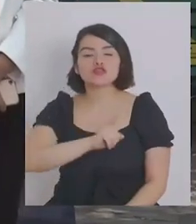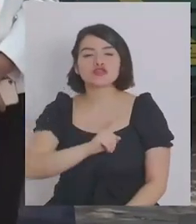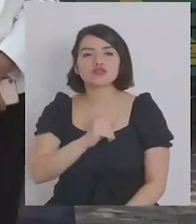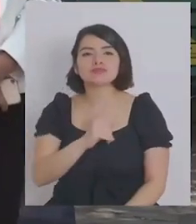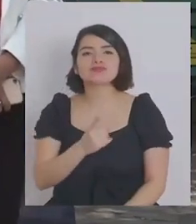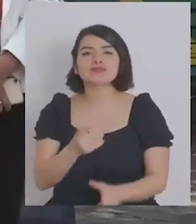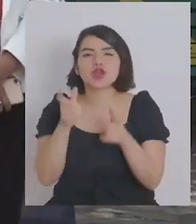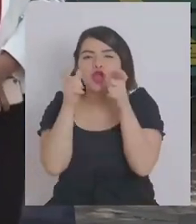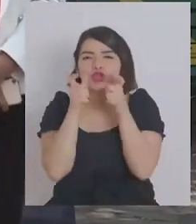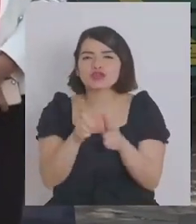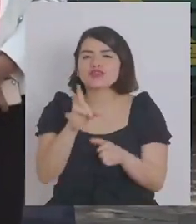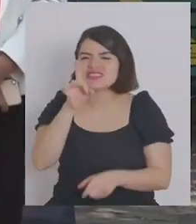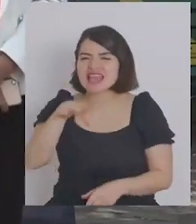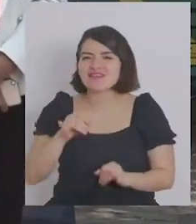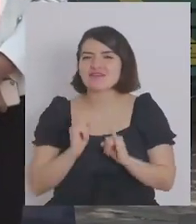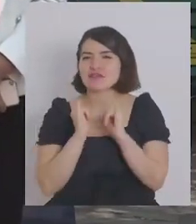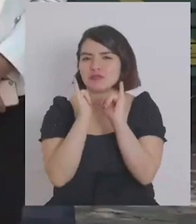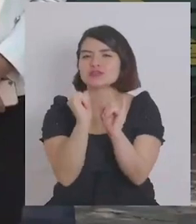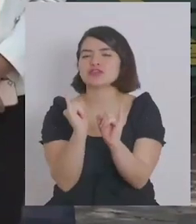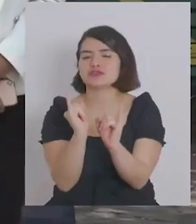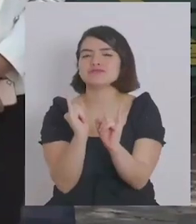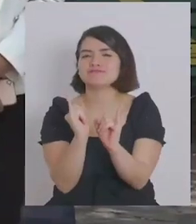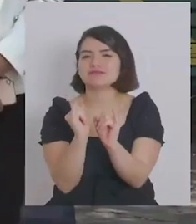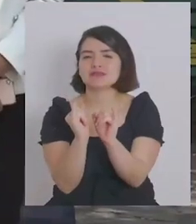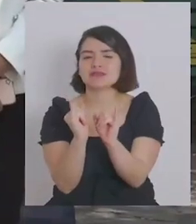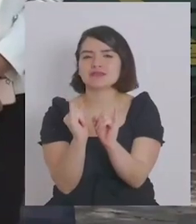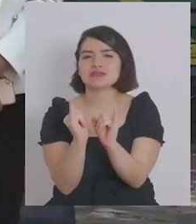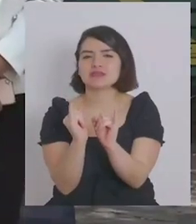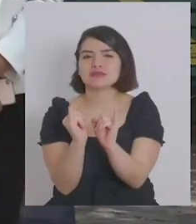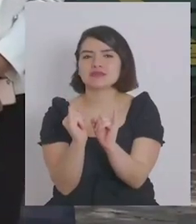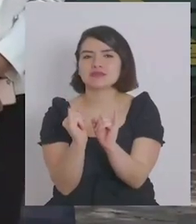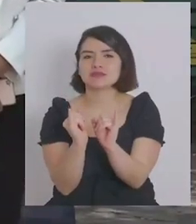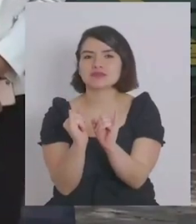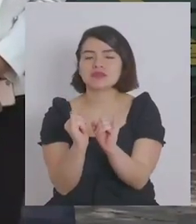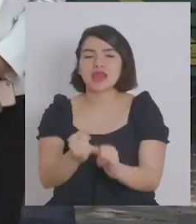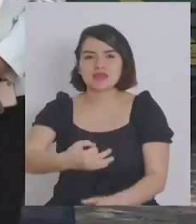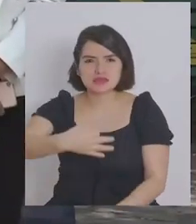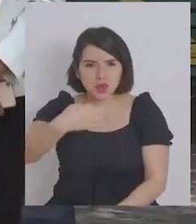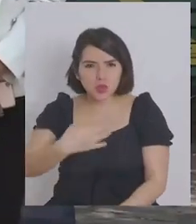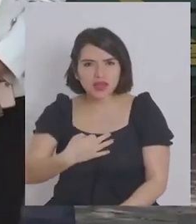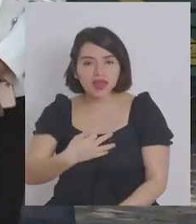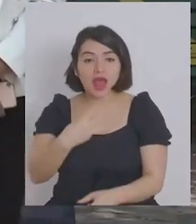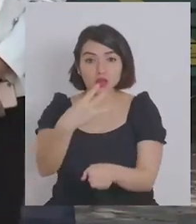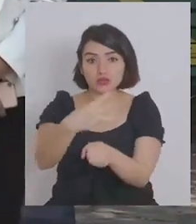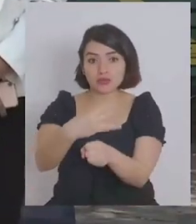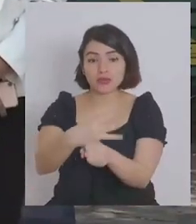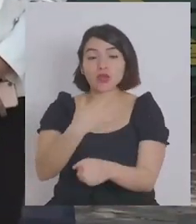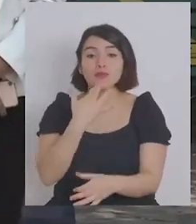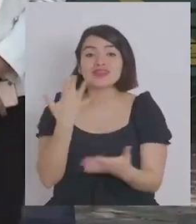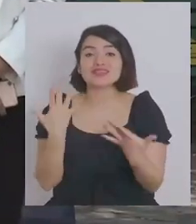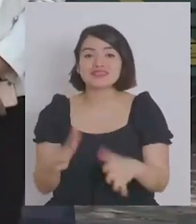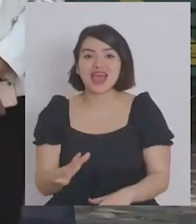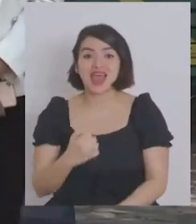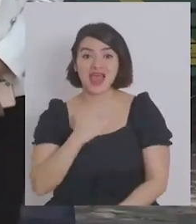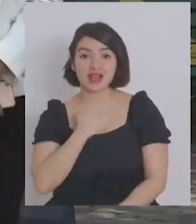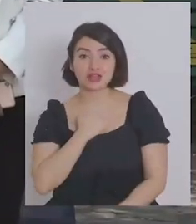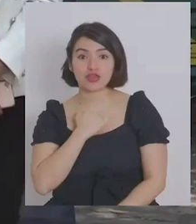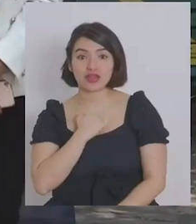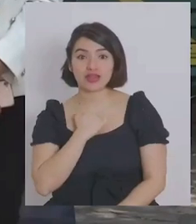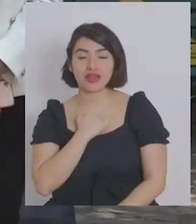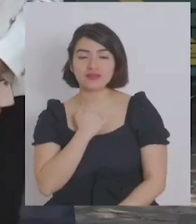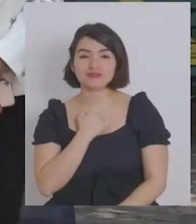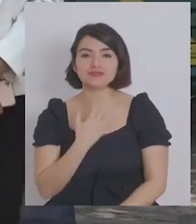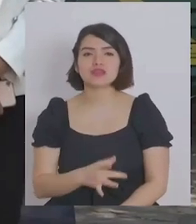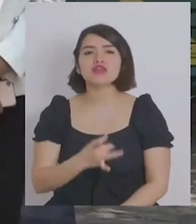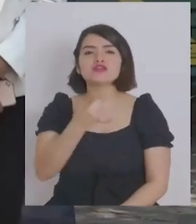saber antecedentes de primera línea de primera línea con respecto a la seguridad en adultos mayores porque ya la católica ha hecho la enmienda para ser